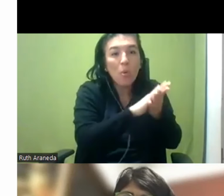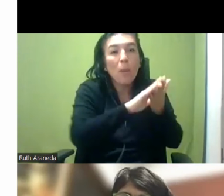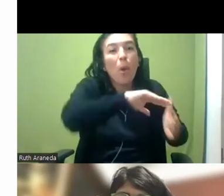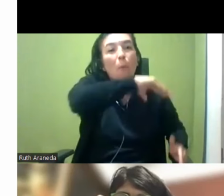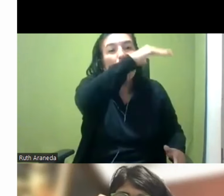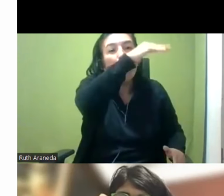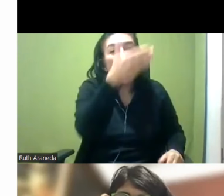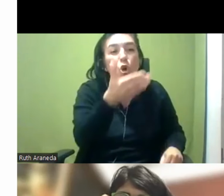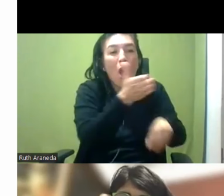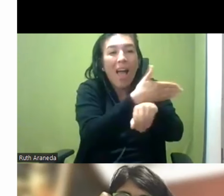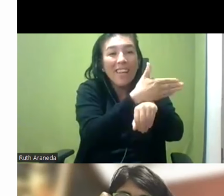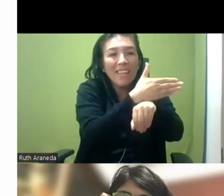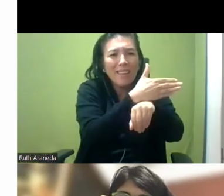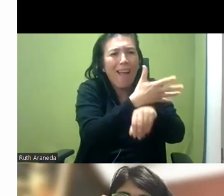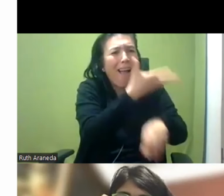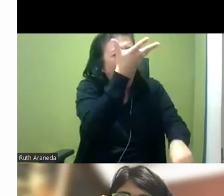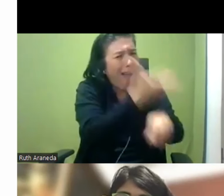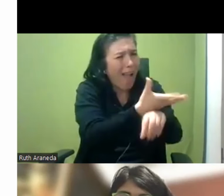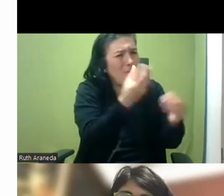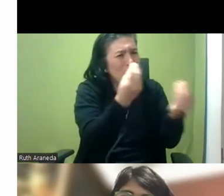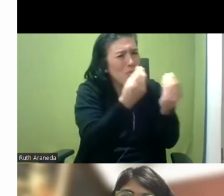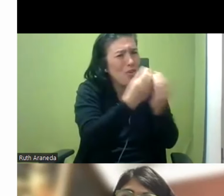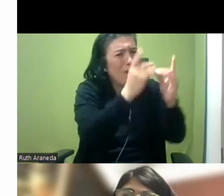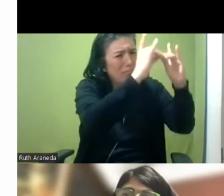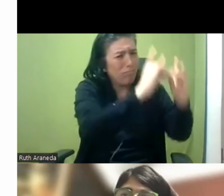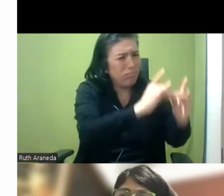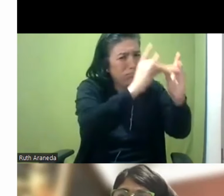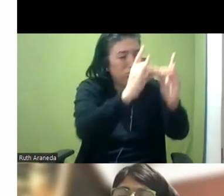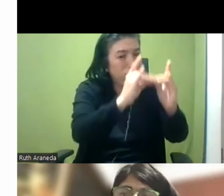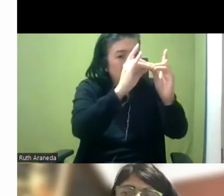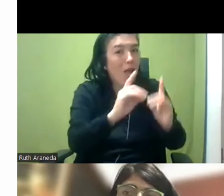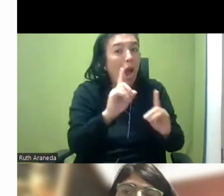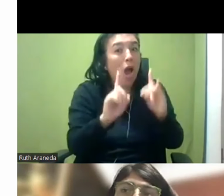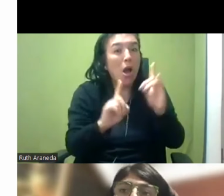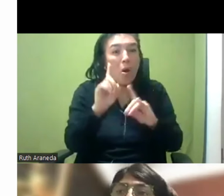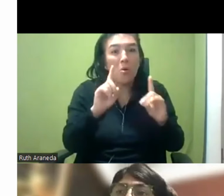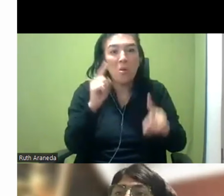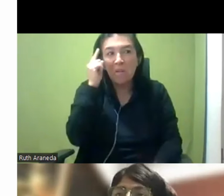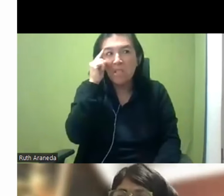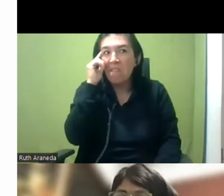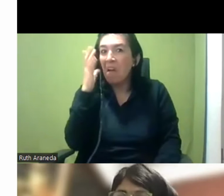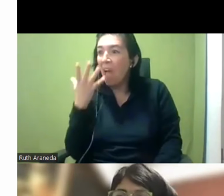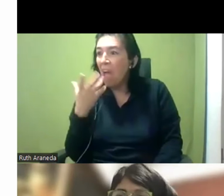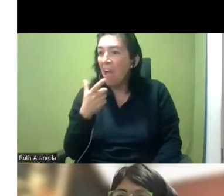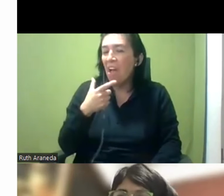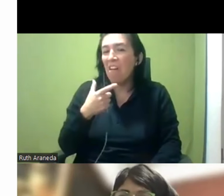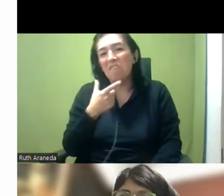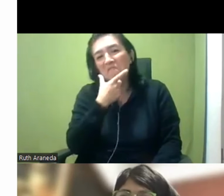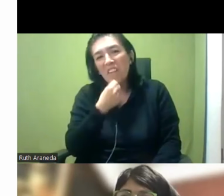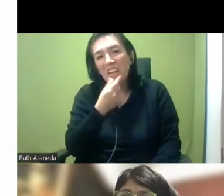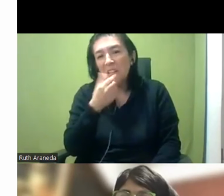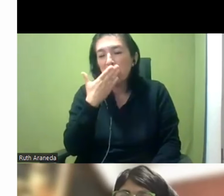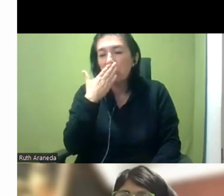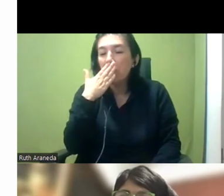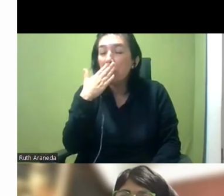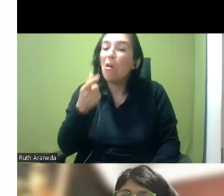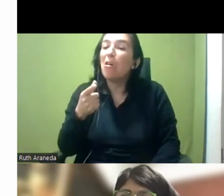de cementerios, la proximidad invitaba casi a hacer picnic arqueológico, como le decían en aquel eso.